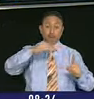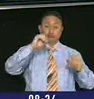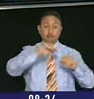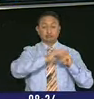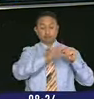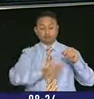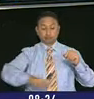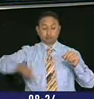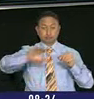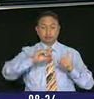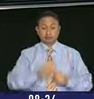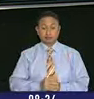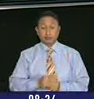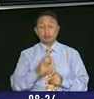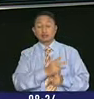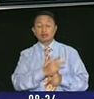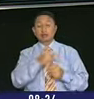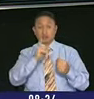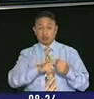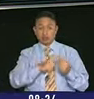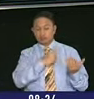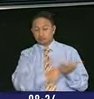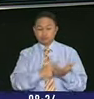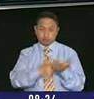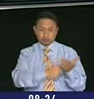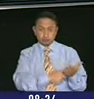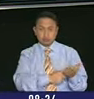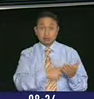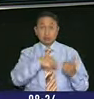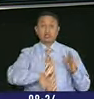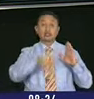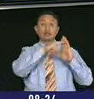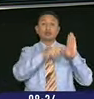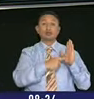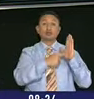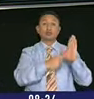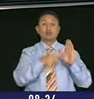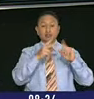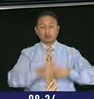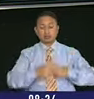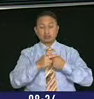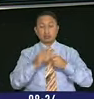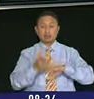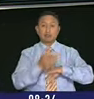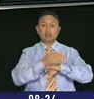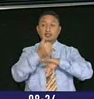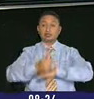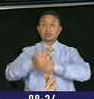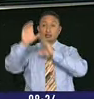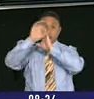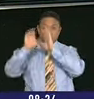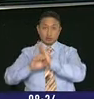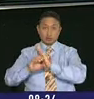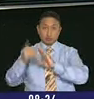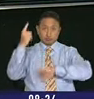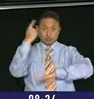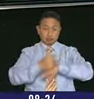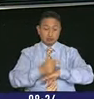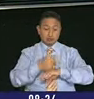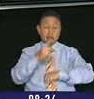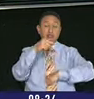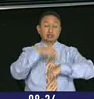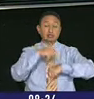quebradas, se debatió en el Consejo Metropolitano de Quito. Esta normativa nace de una sentencia de la Corte Constitucional y el